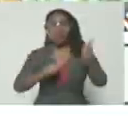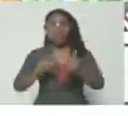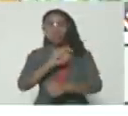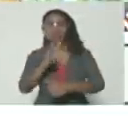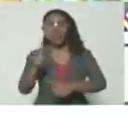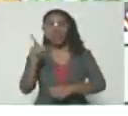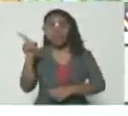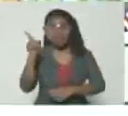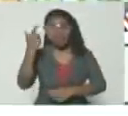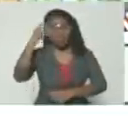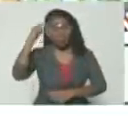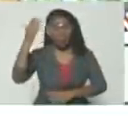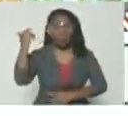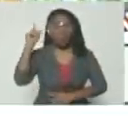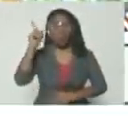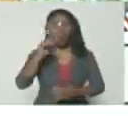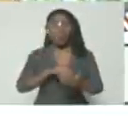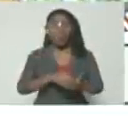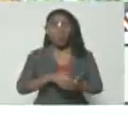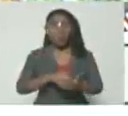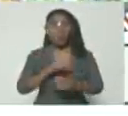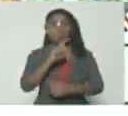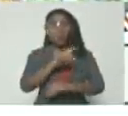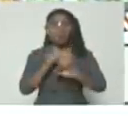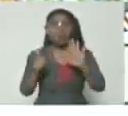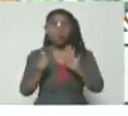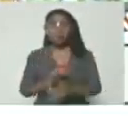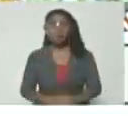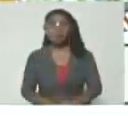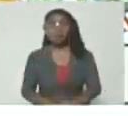ejecutivo, recuerden ustedes, 2016.